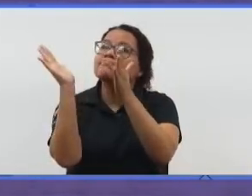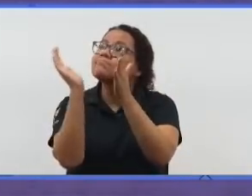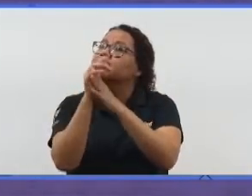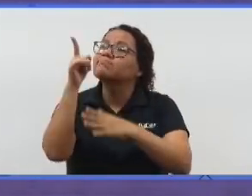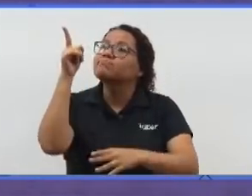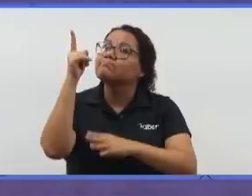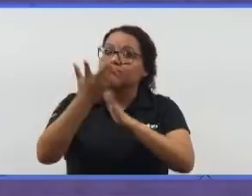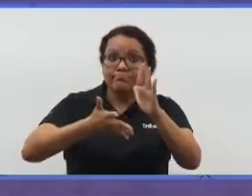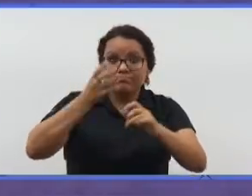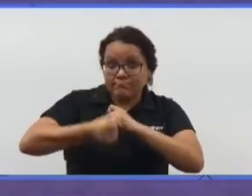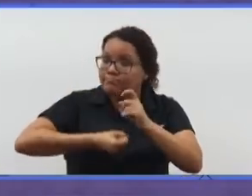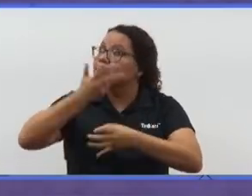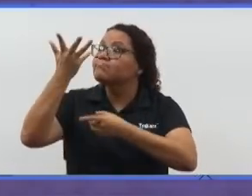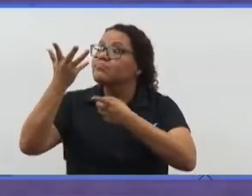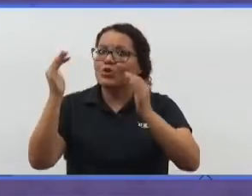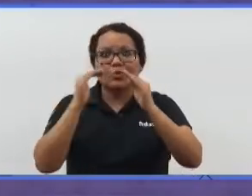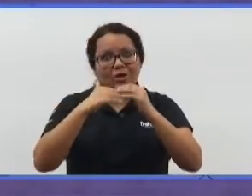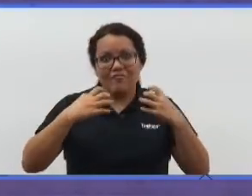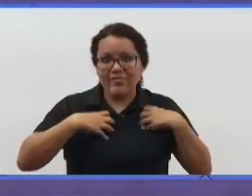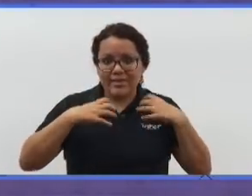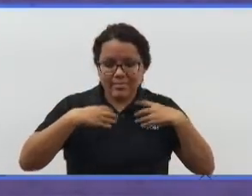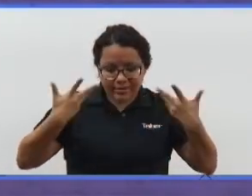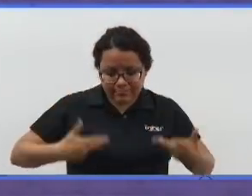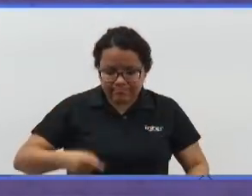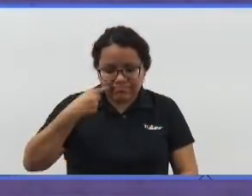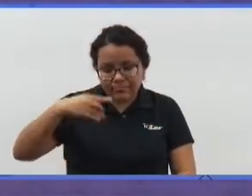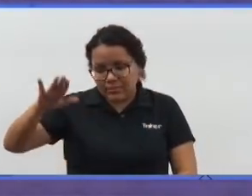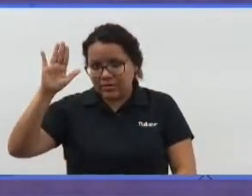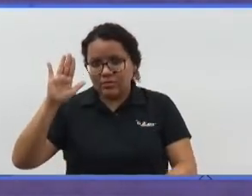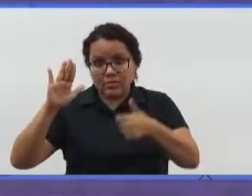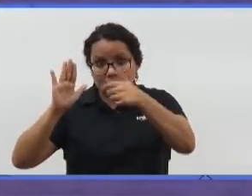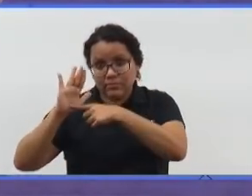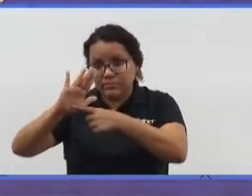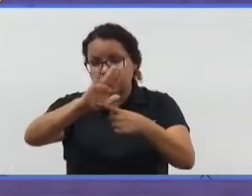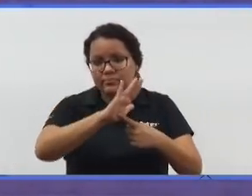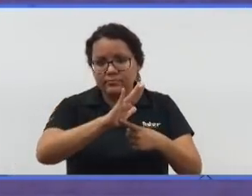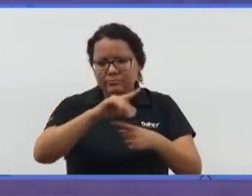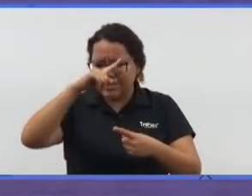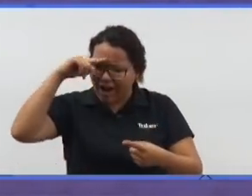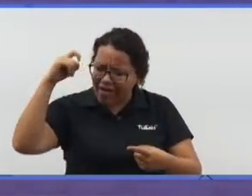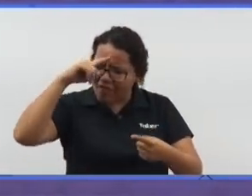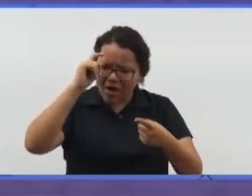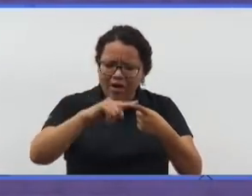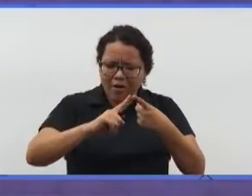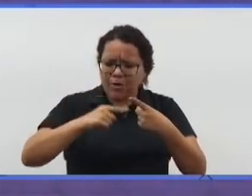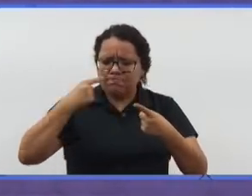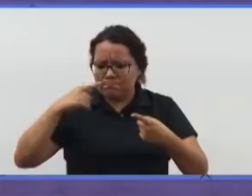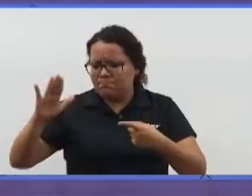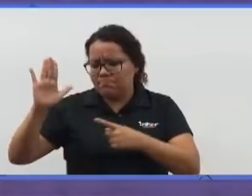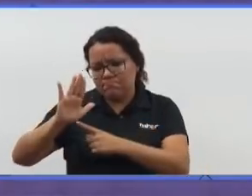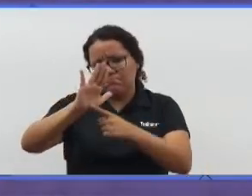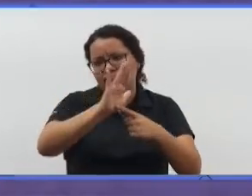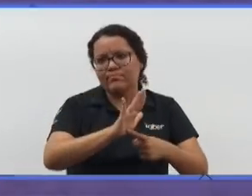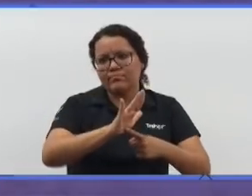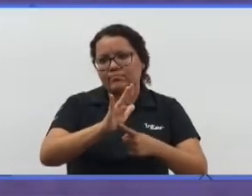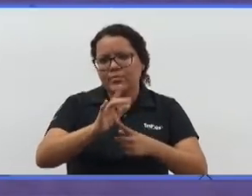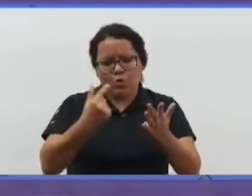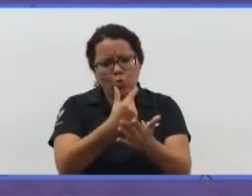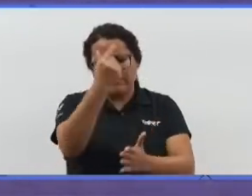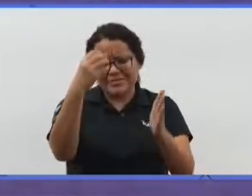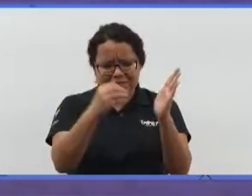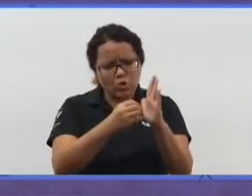con tus hechos hermano con tu trabajo con las notas de tu